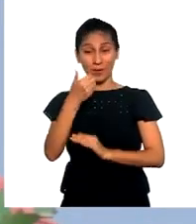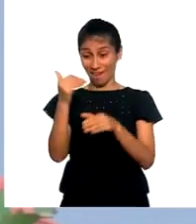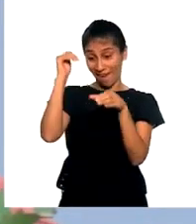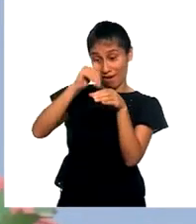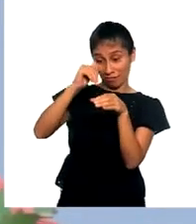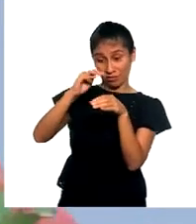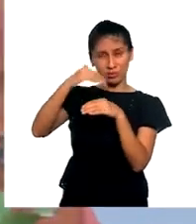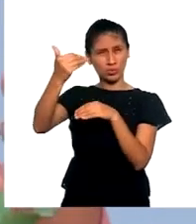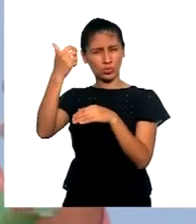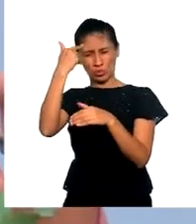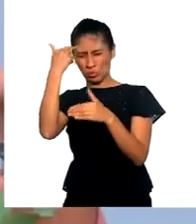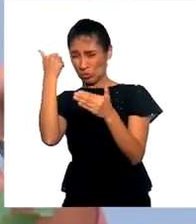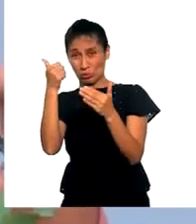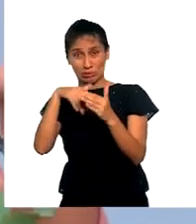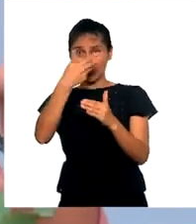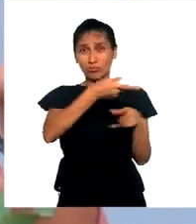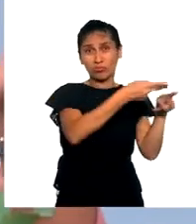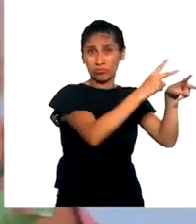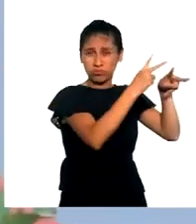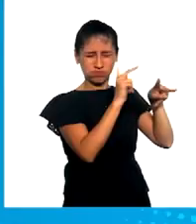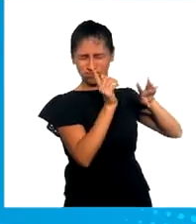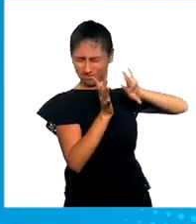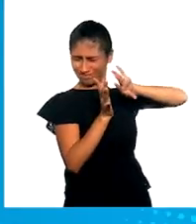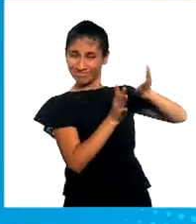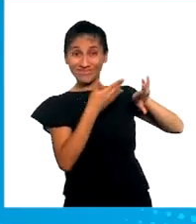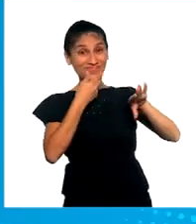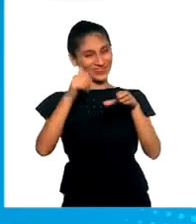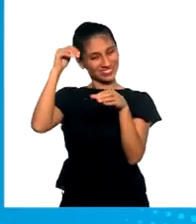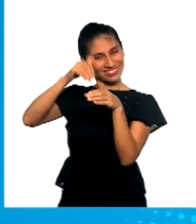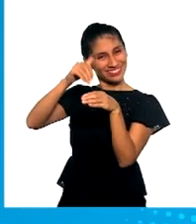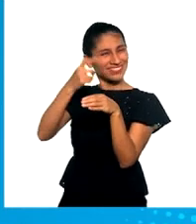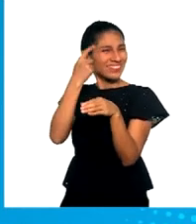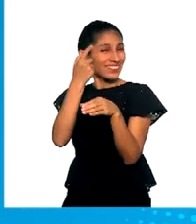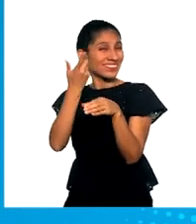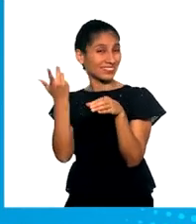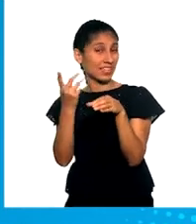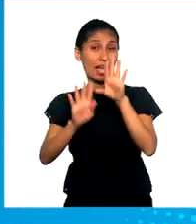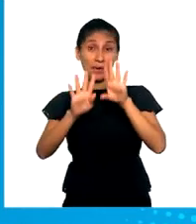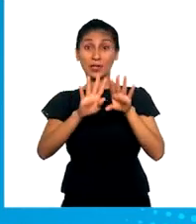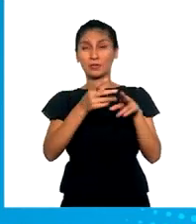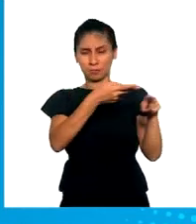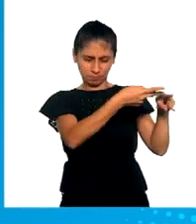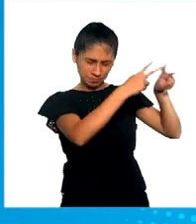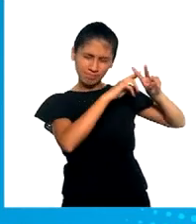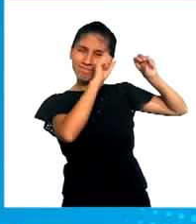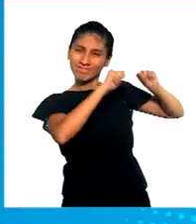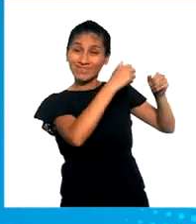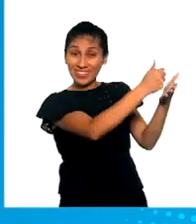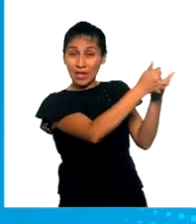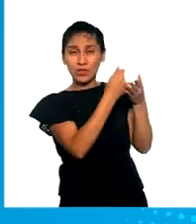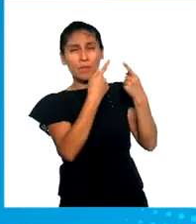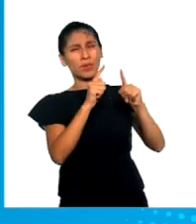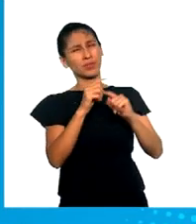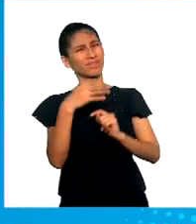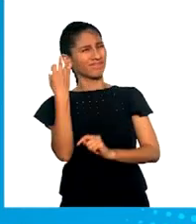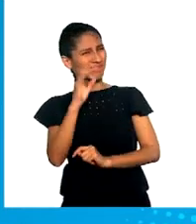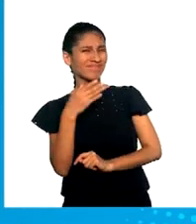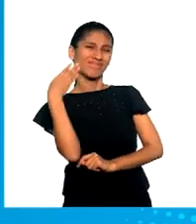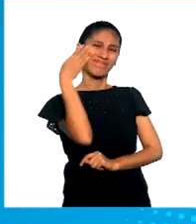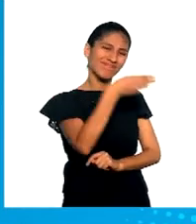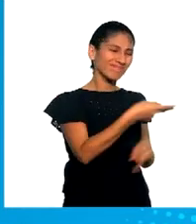antes que endeudarnos no cree a veces los préstamos nos salvan pero pedir dinero prestado